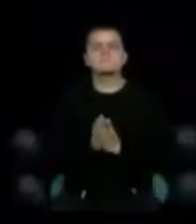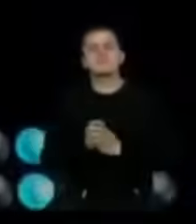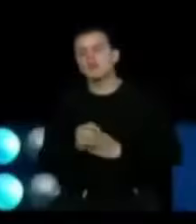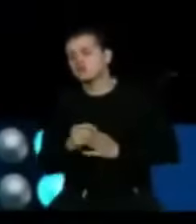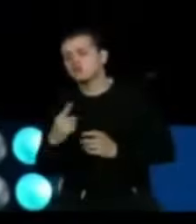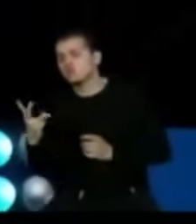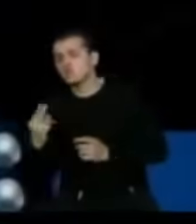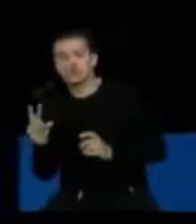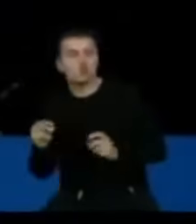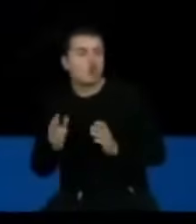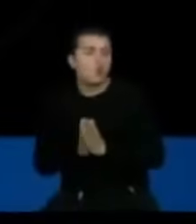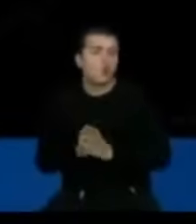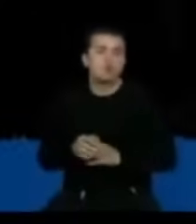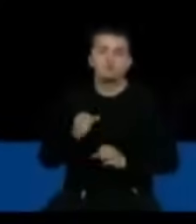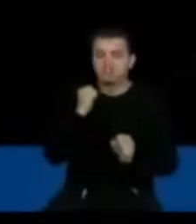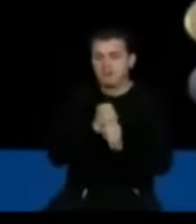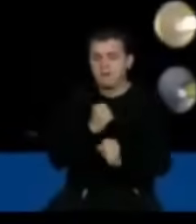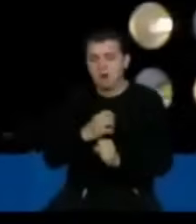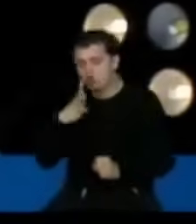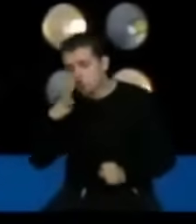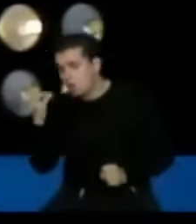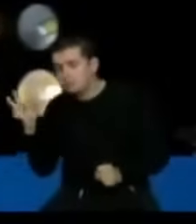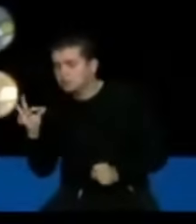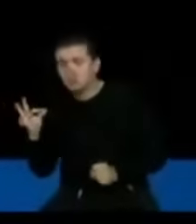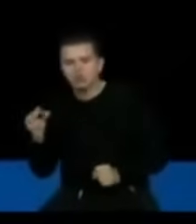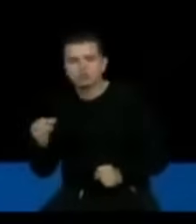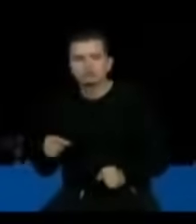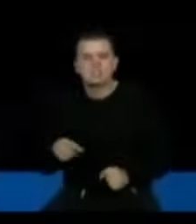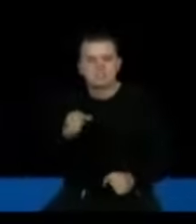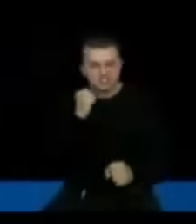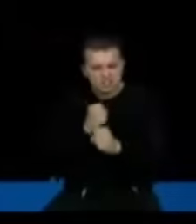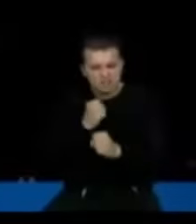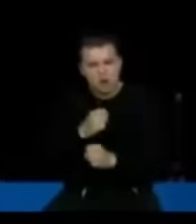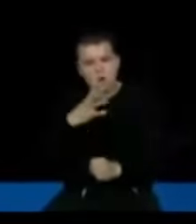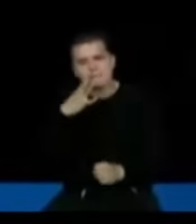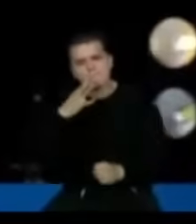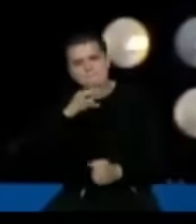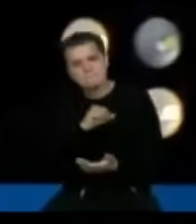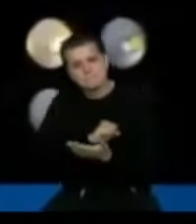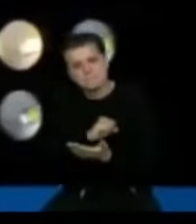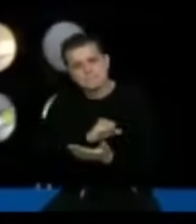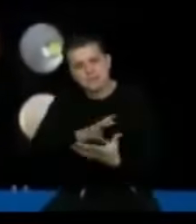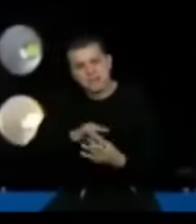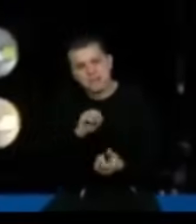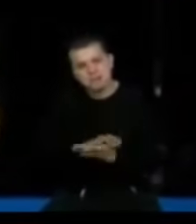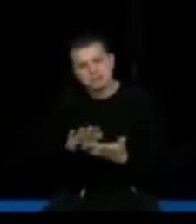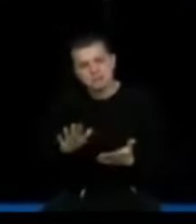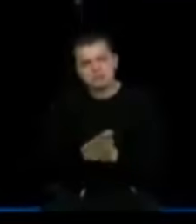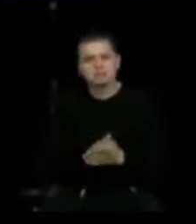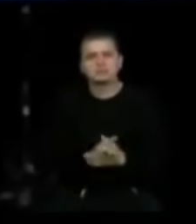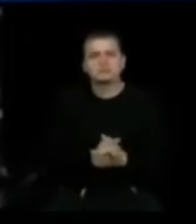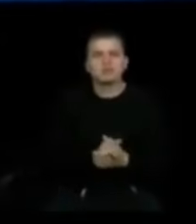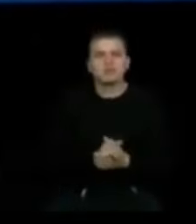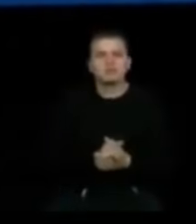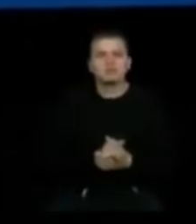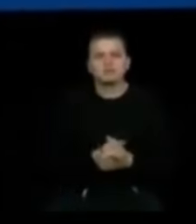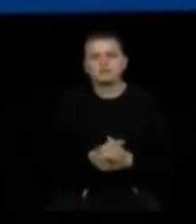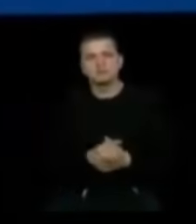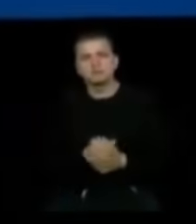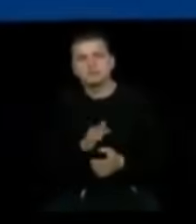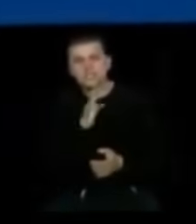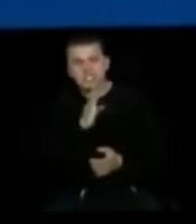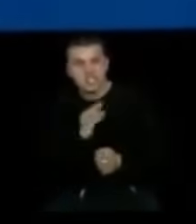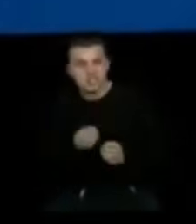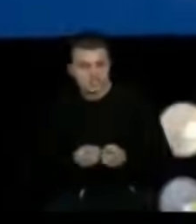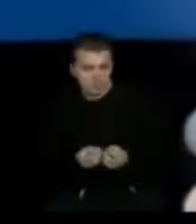no es obra de un hombre, esto es obra del Espíritu Santo. Porque Él es el que te está revelando su palabra a tu corazón.